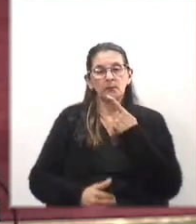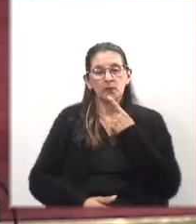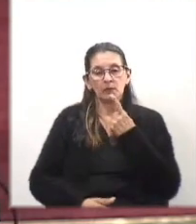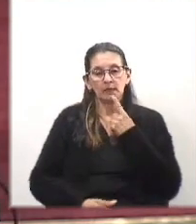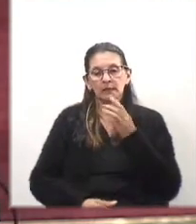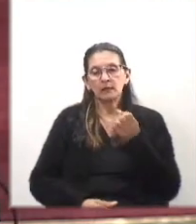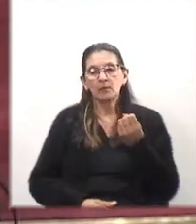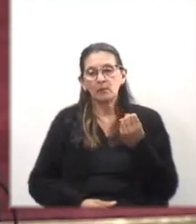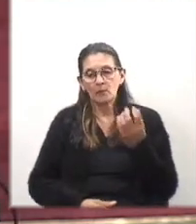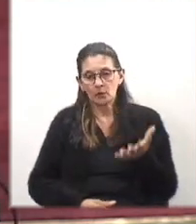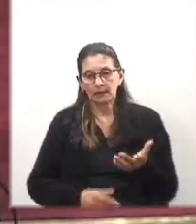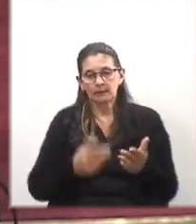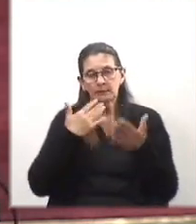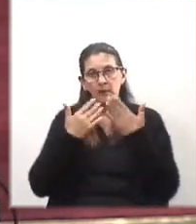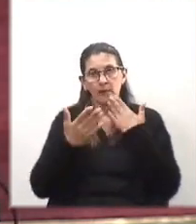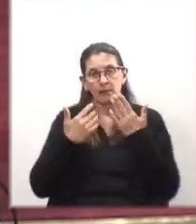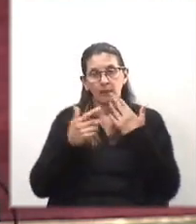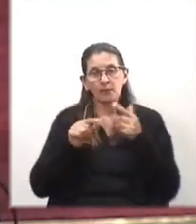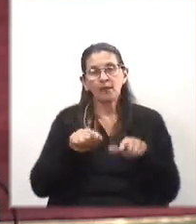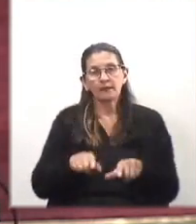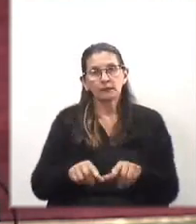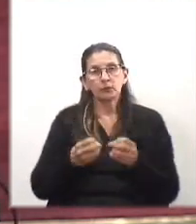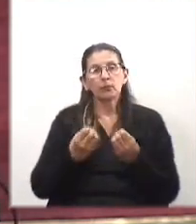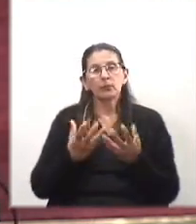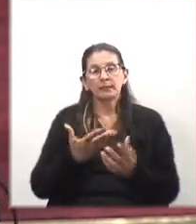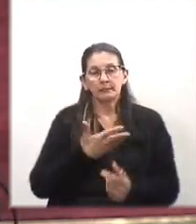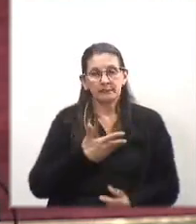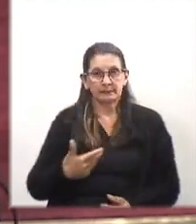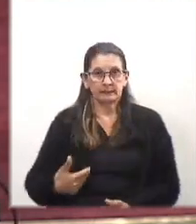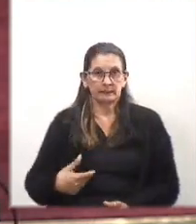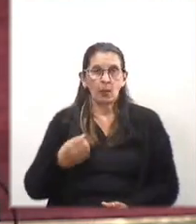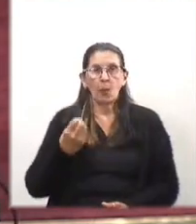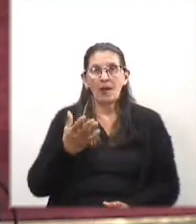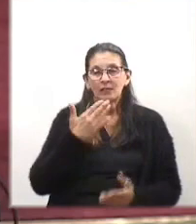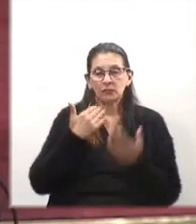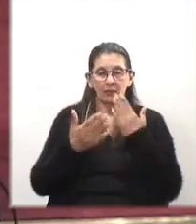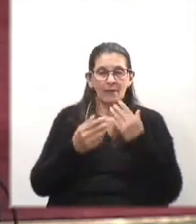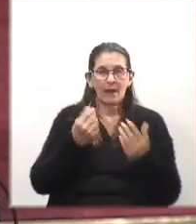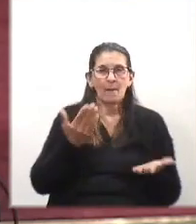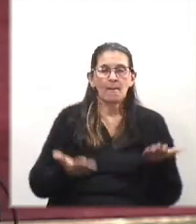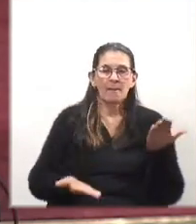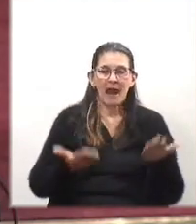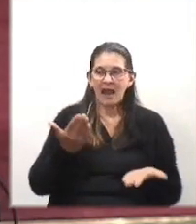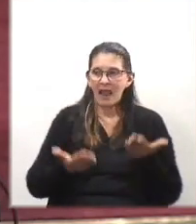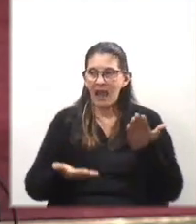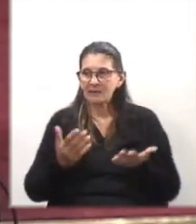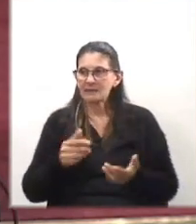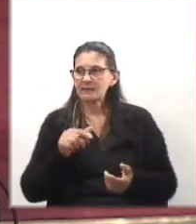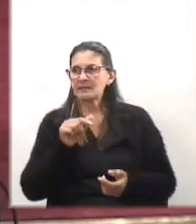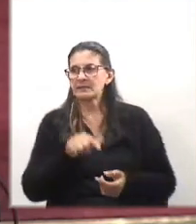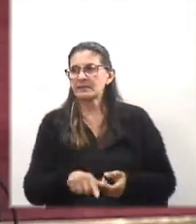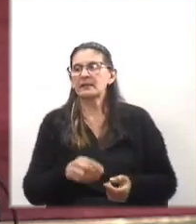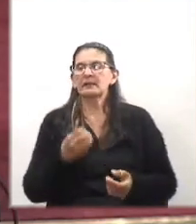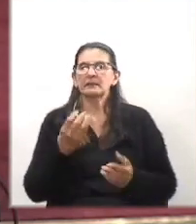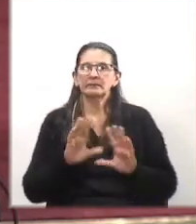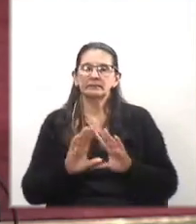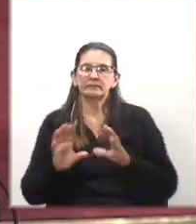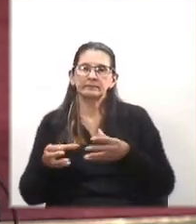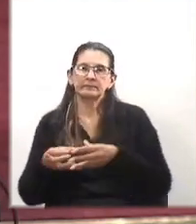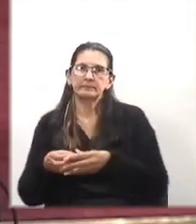¿por qué estamos hablando de esto, presidente? Cuando se habla de los balances, que los balances daban y demás,